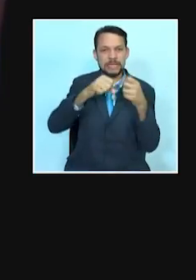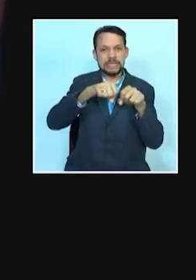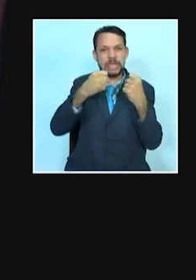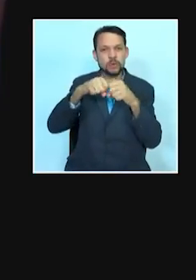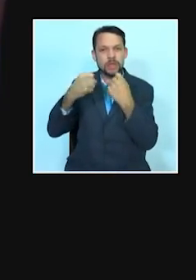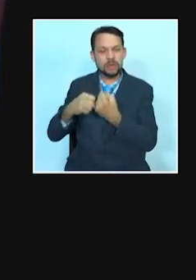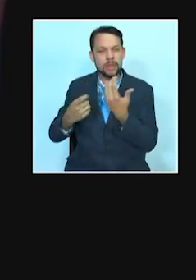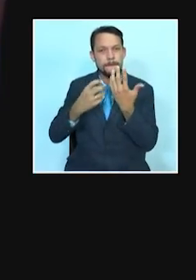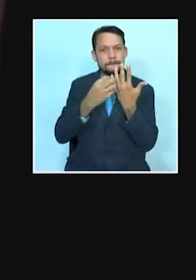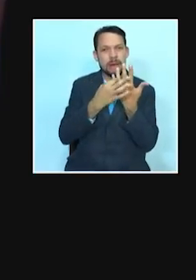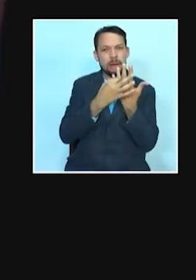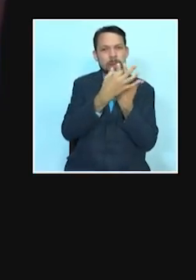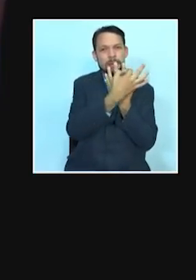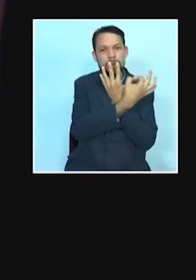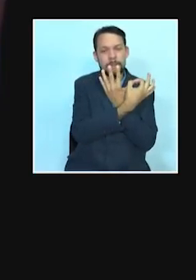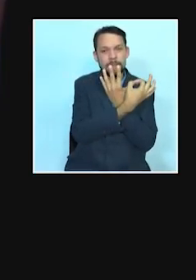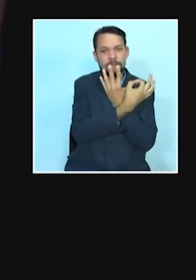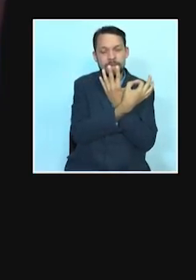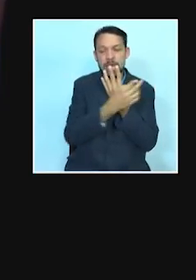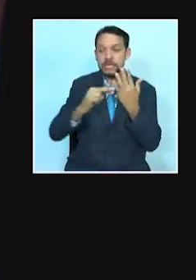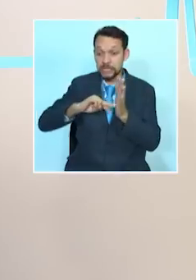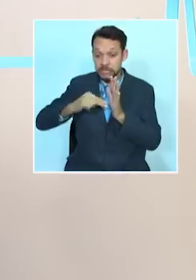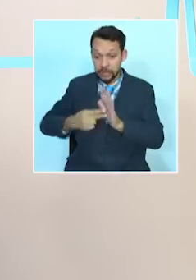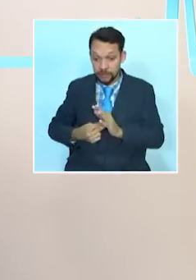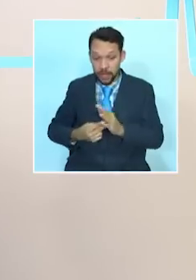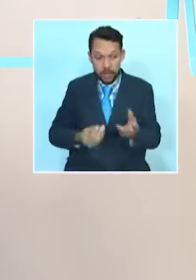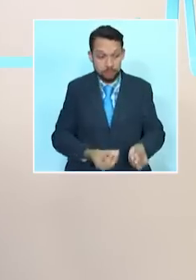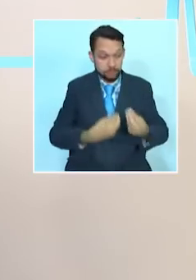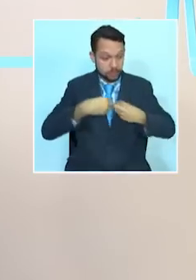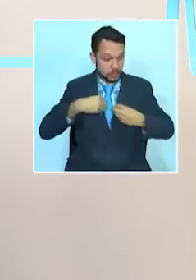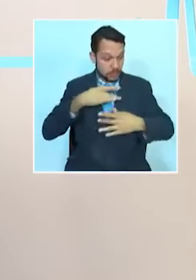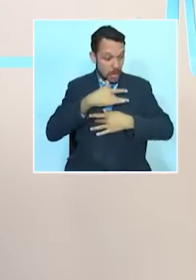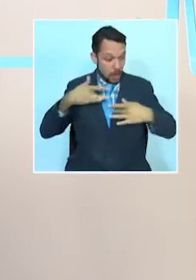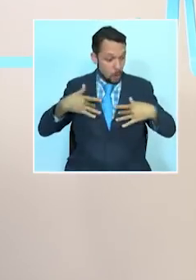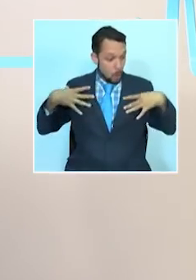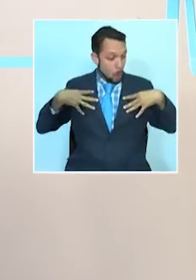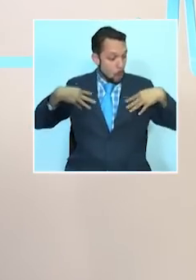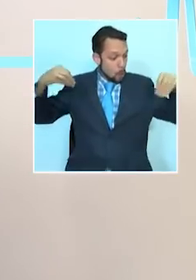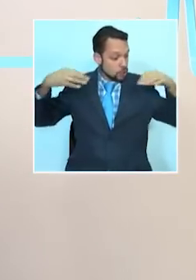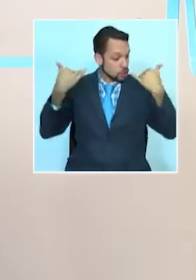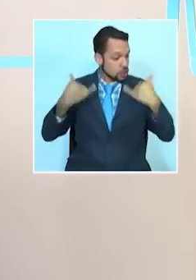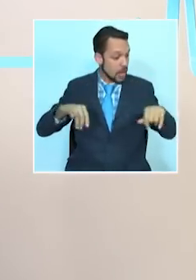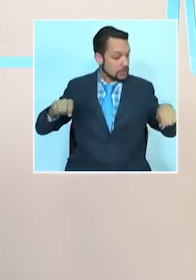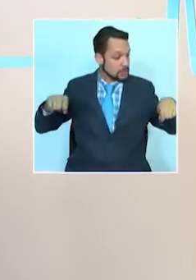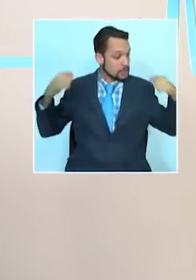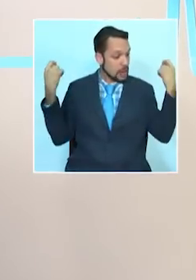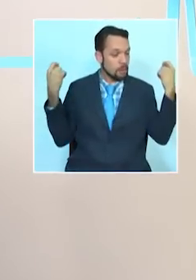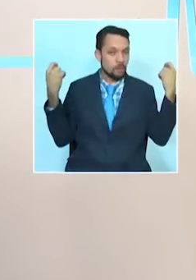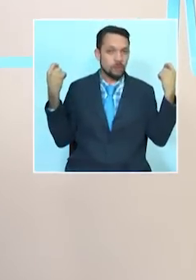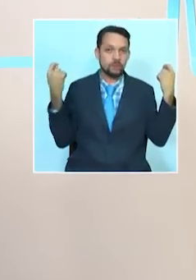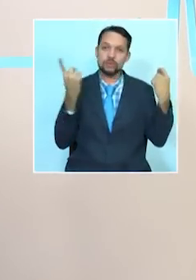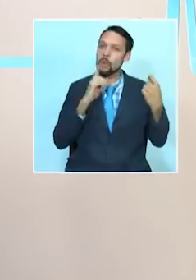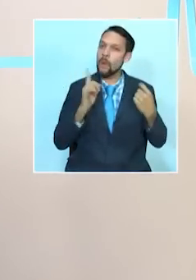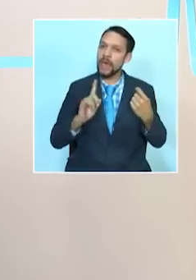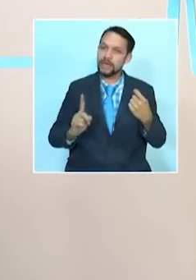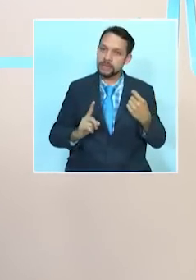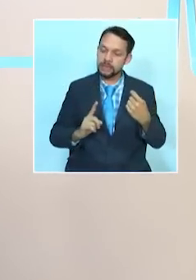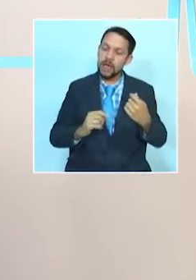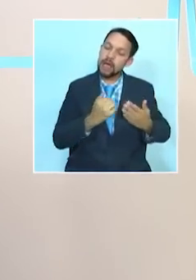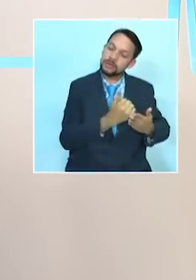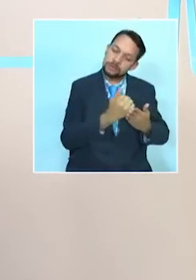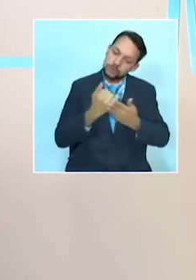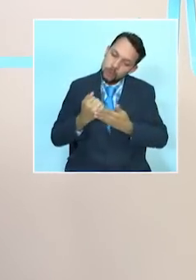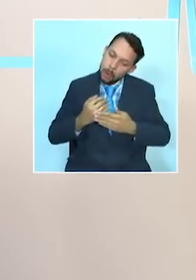Entonces no quiere decir que con un producto eso vamos a curar completamente la enfermedad pero sí vamos a ayudar que el proceso